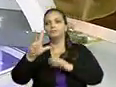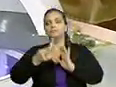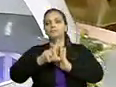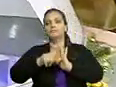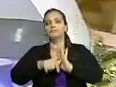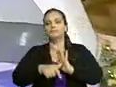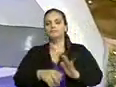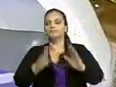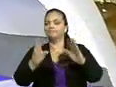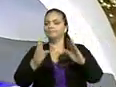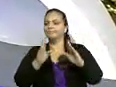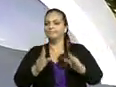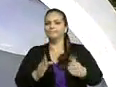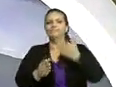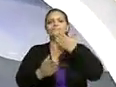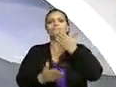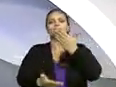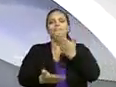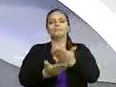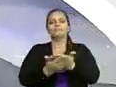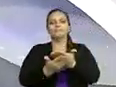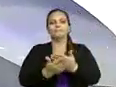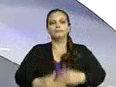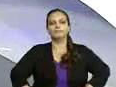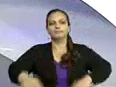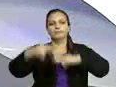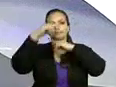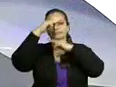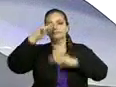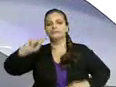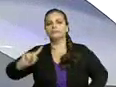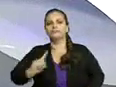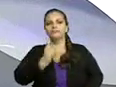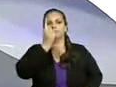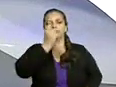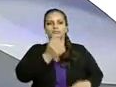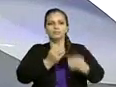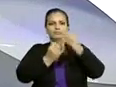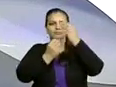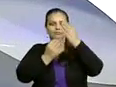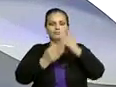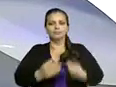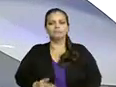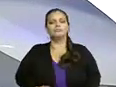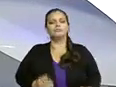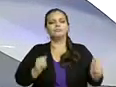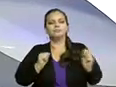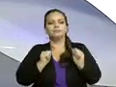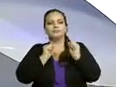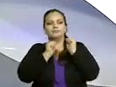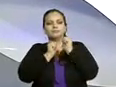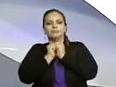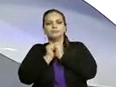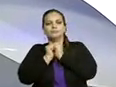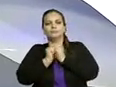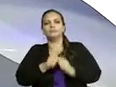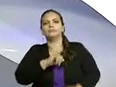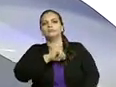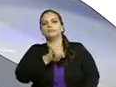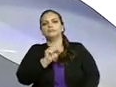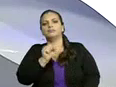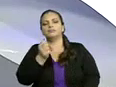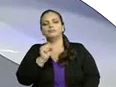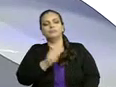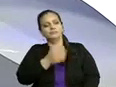amables televidentes, gracias por seguir en sintonía de la primera emisión y a esta hora se incorpora José Luis Arévalo. Mi querido Sol,